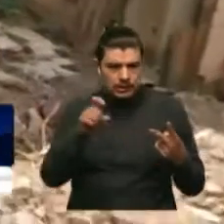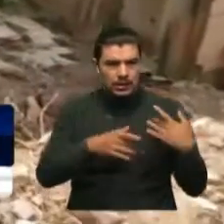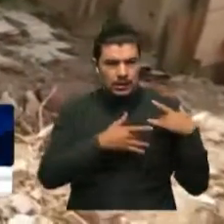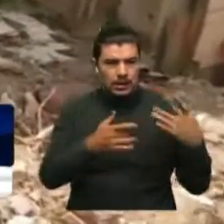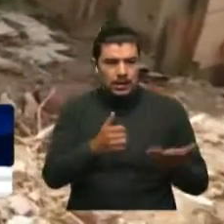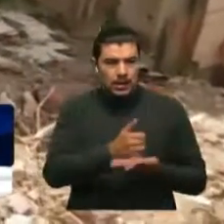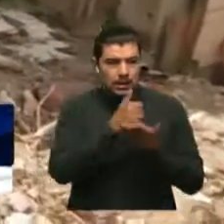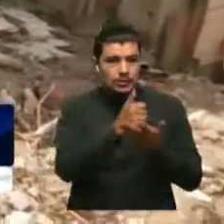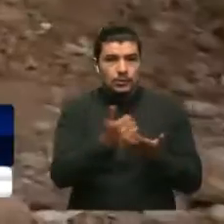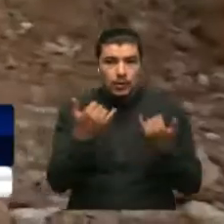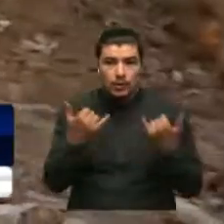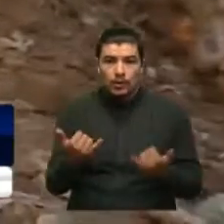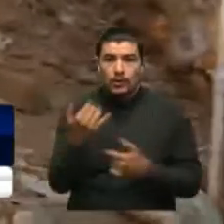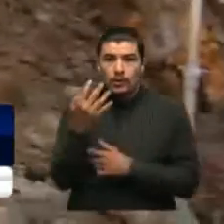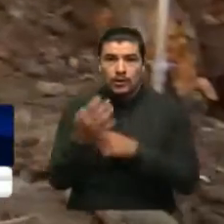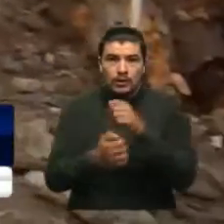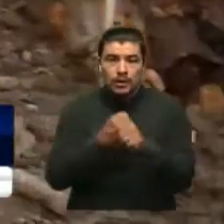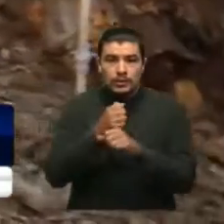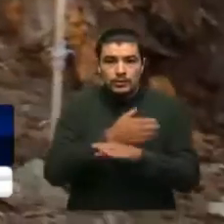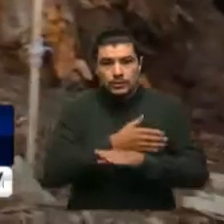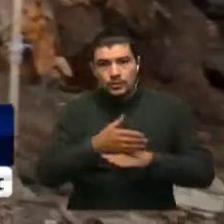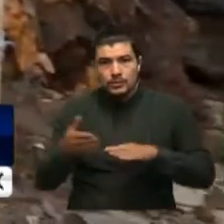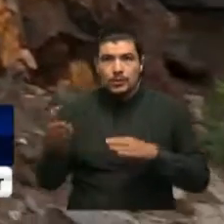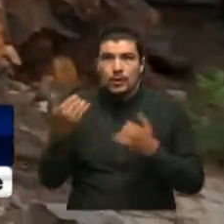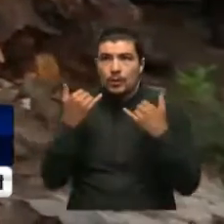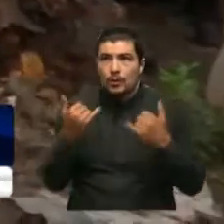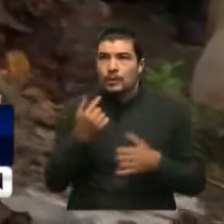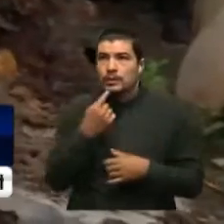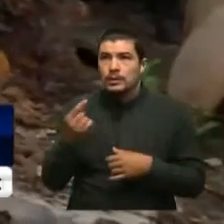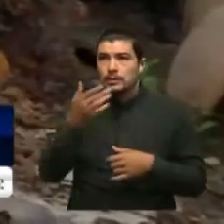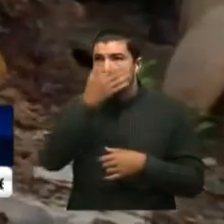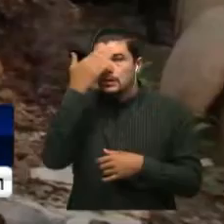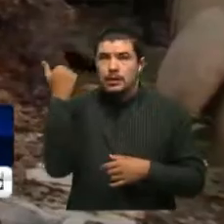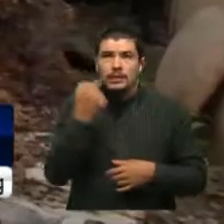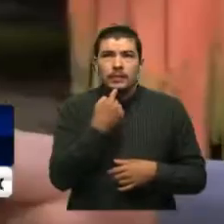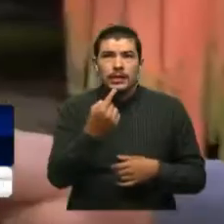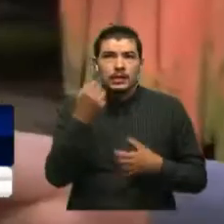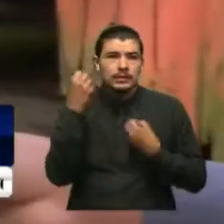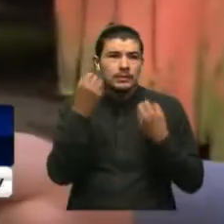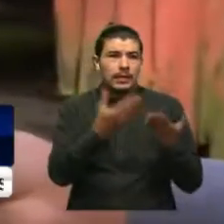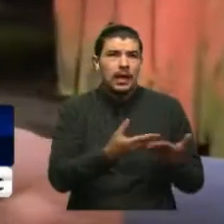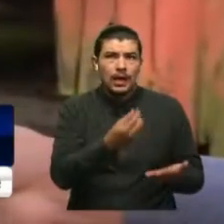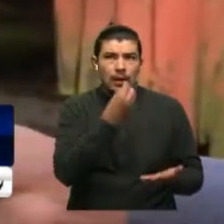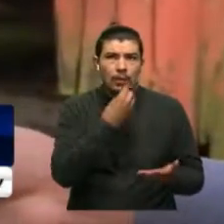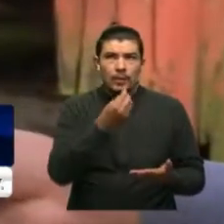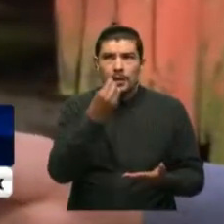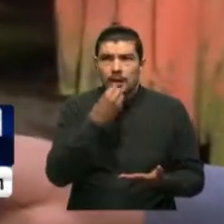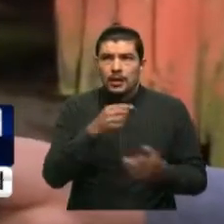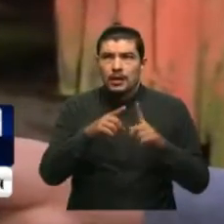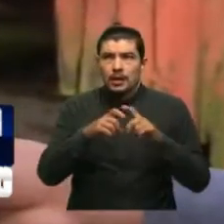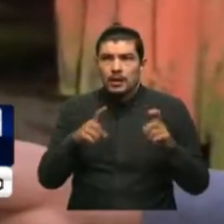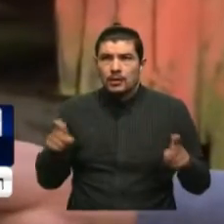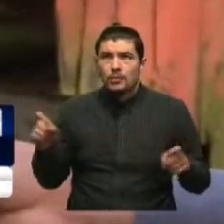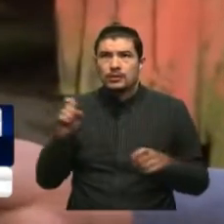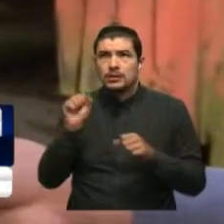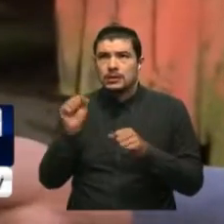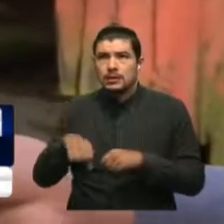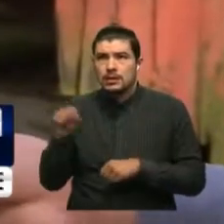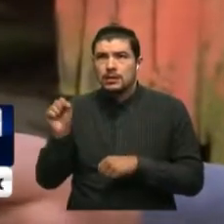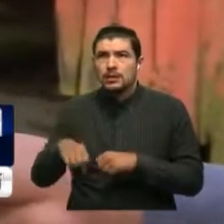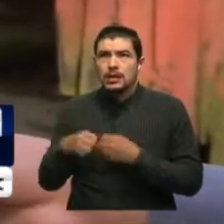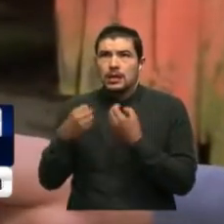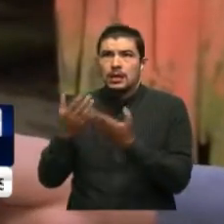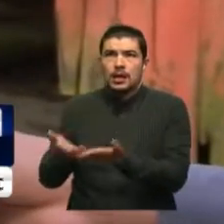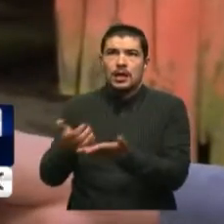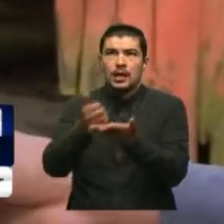cuatro años después manifiestan estar en el olvido vinieron que mercados que una cosa que otra que para